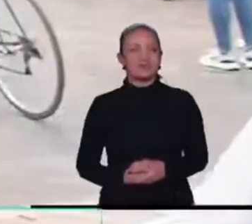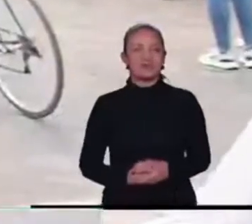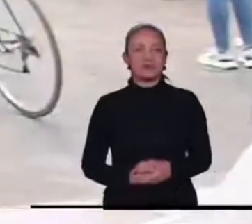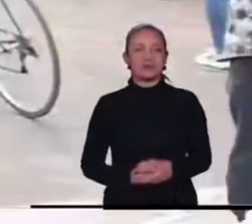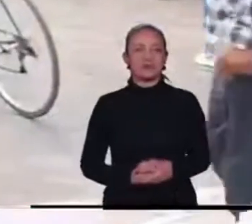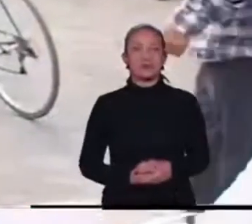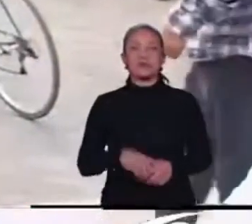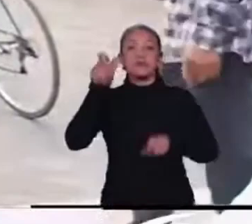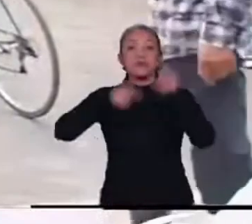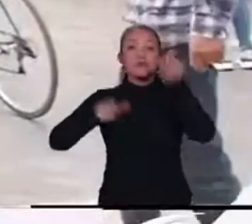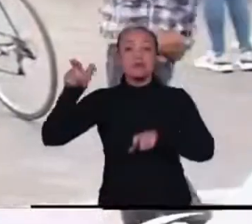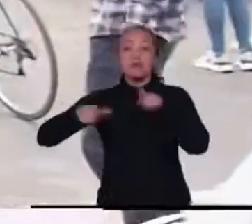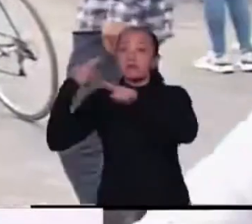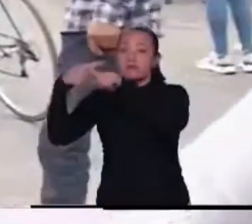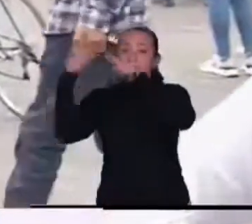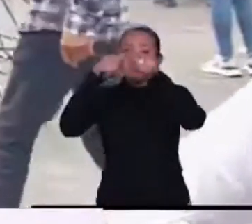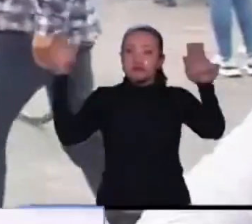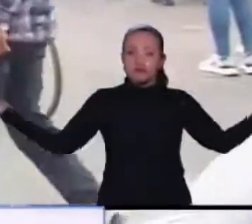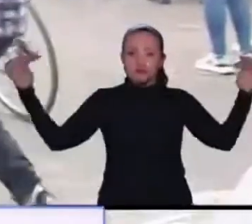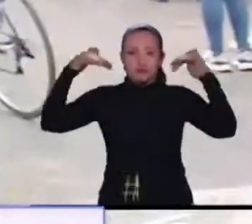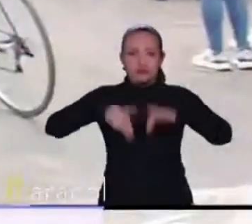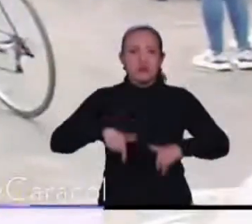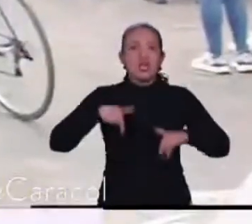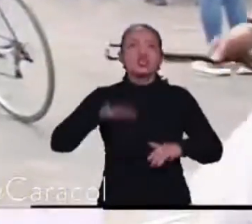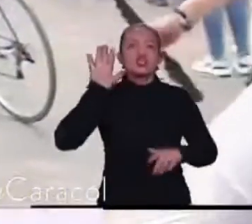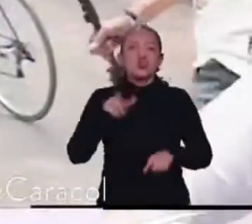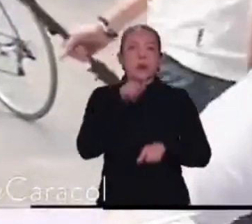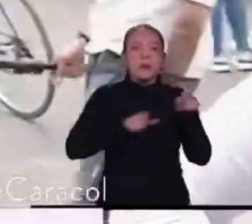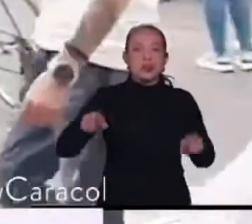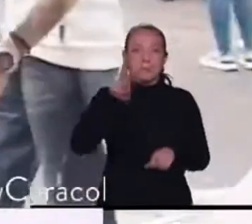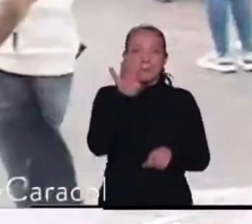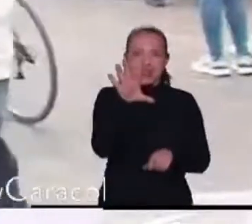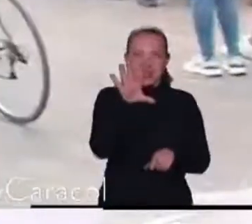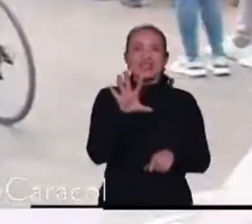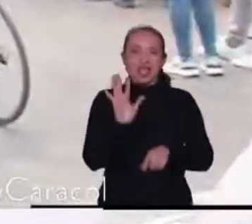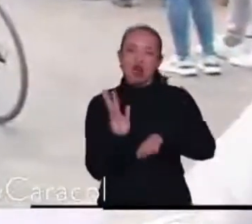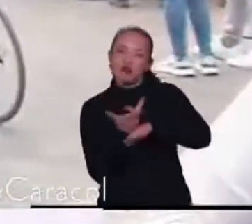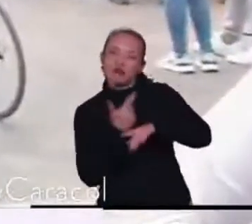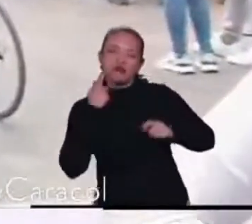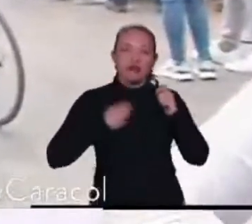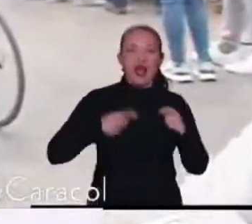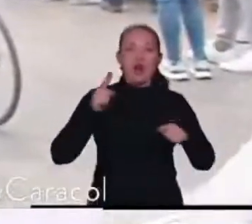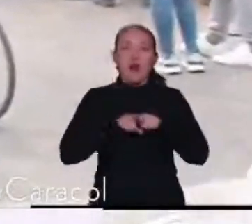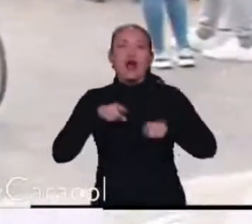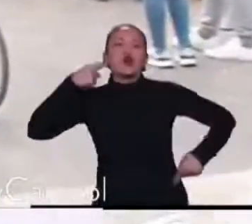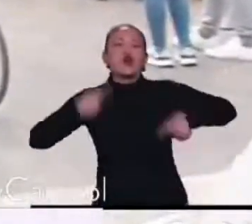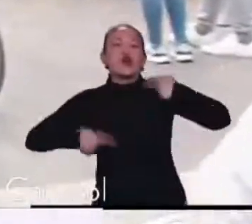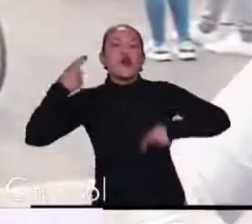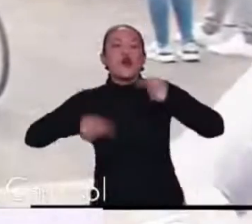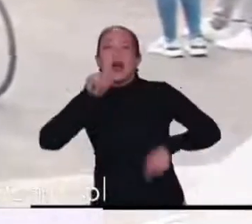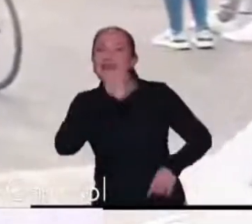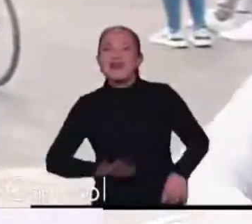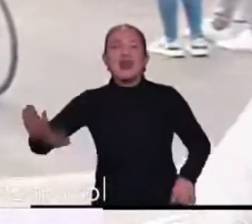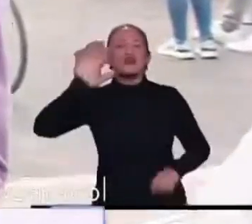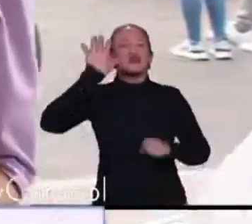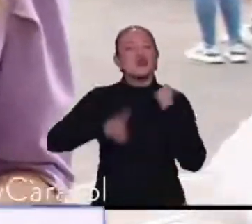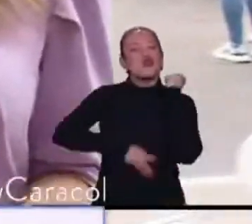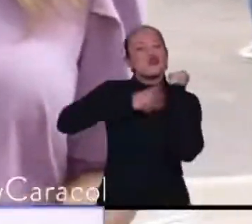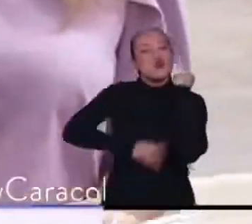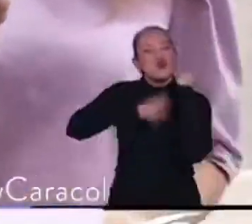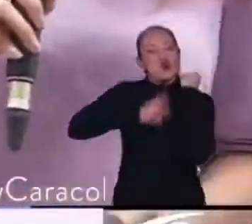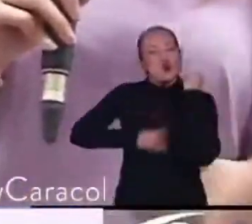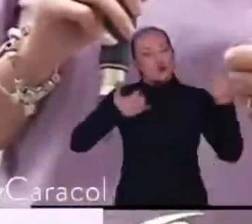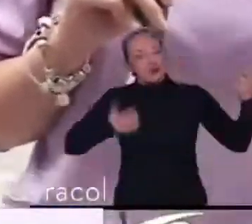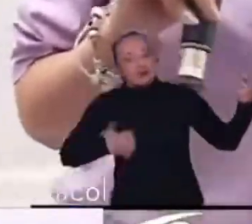25 artistas de diferentes partes del país viven este concurso, esta competencia nacional de carranga. Aquí compiten